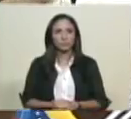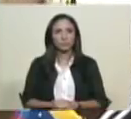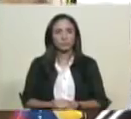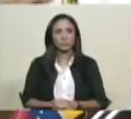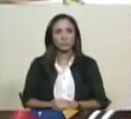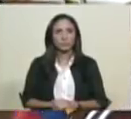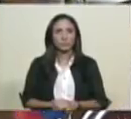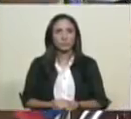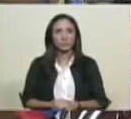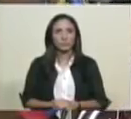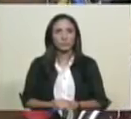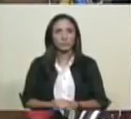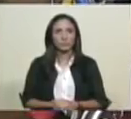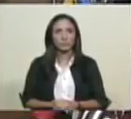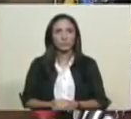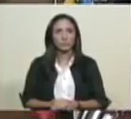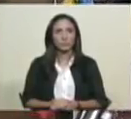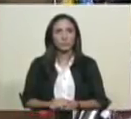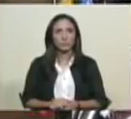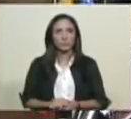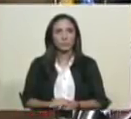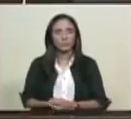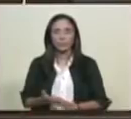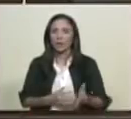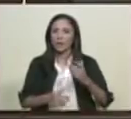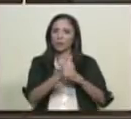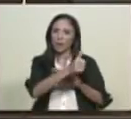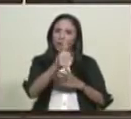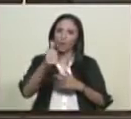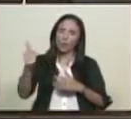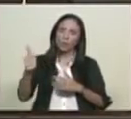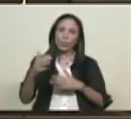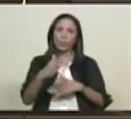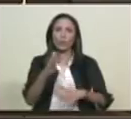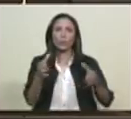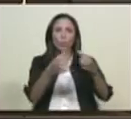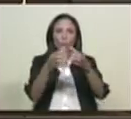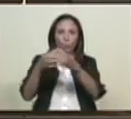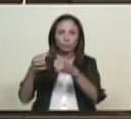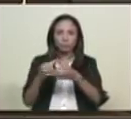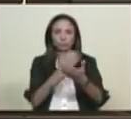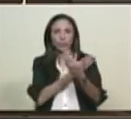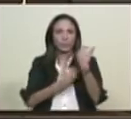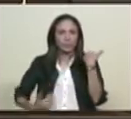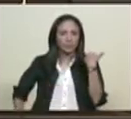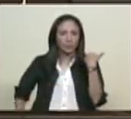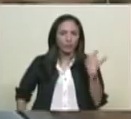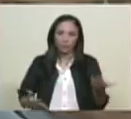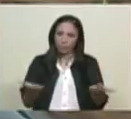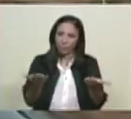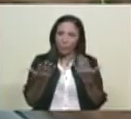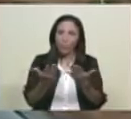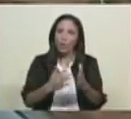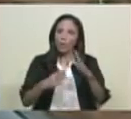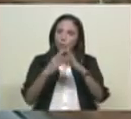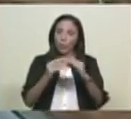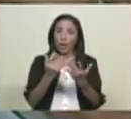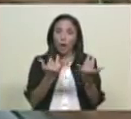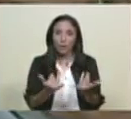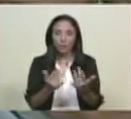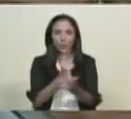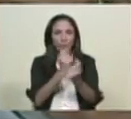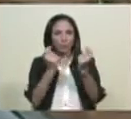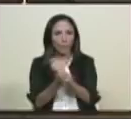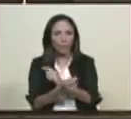Poder Ciudadano, presidente de la Comisión Constitucional. Ir ahora en el nuevo periodo de